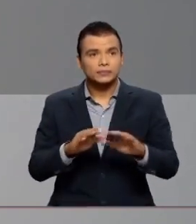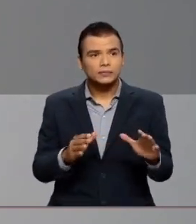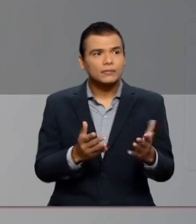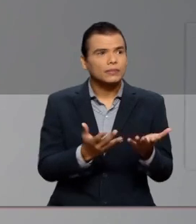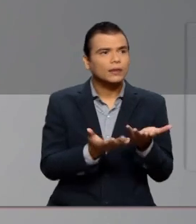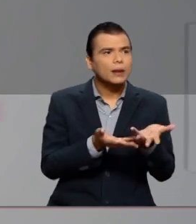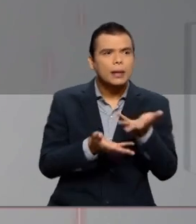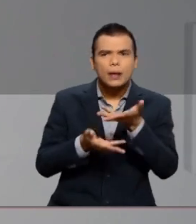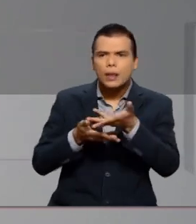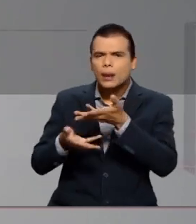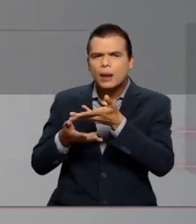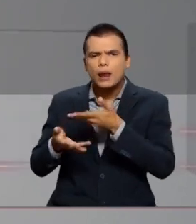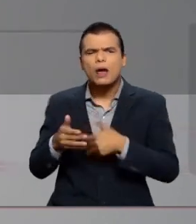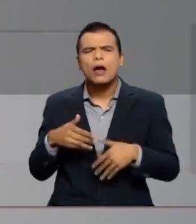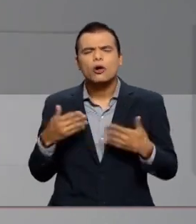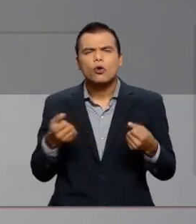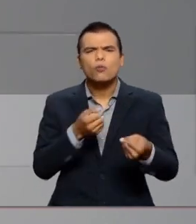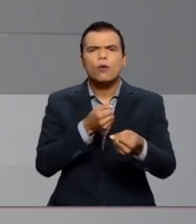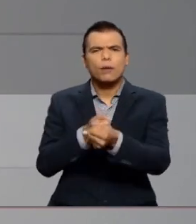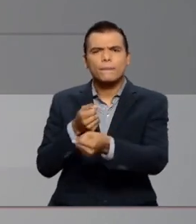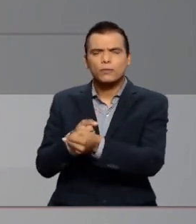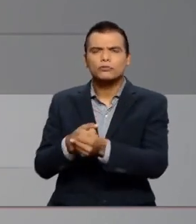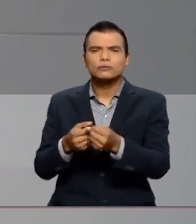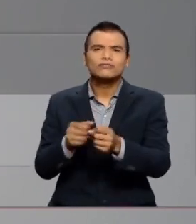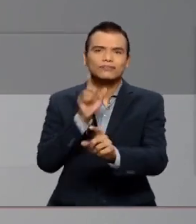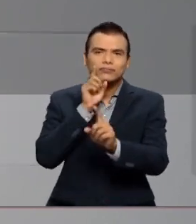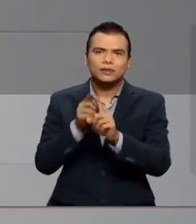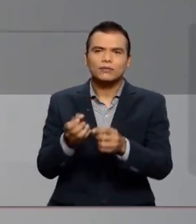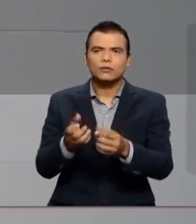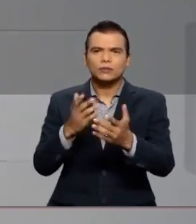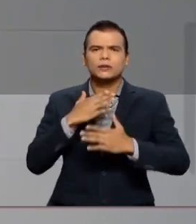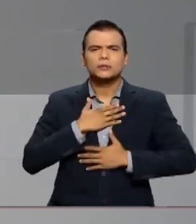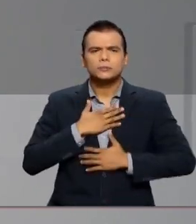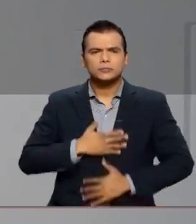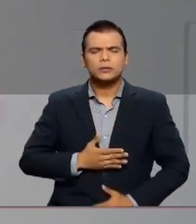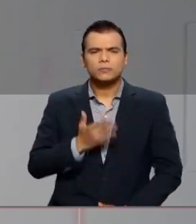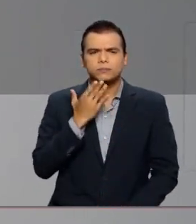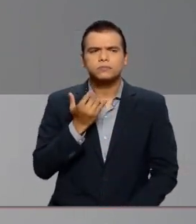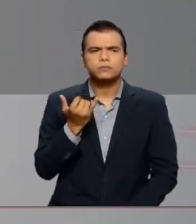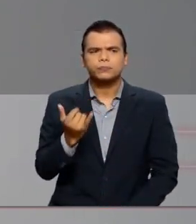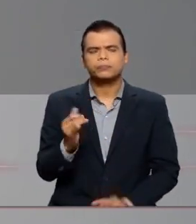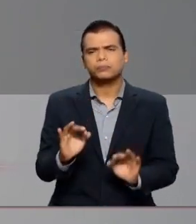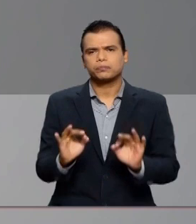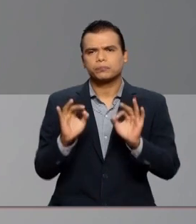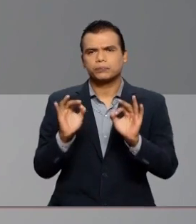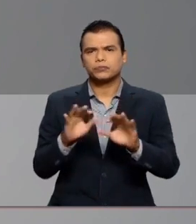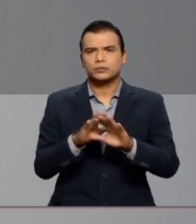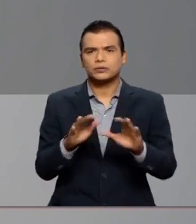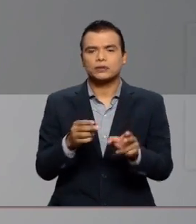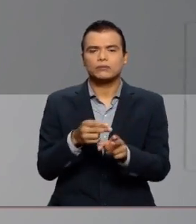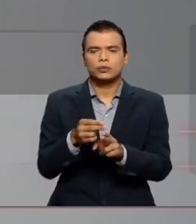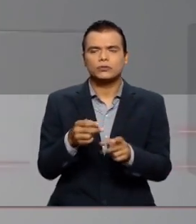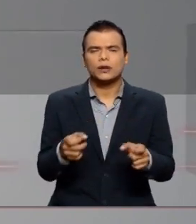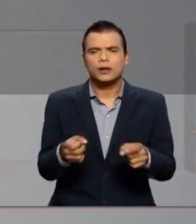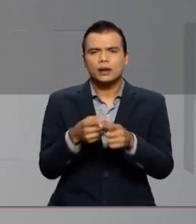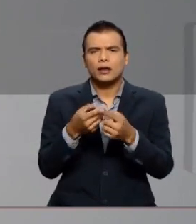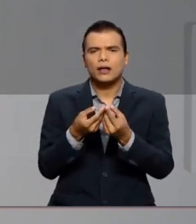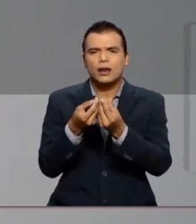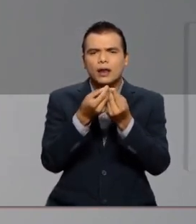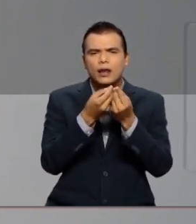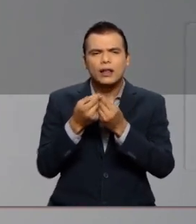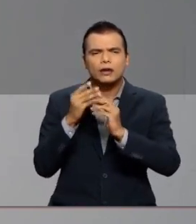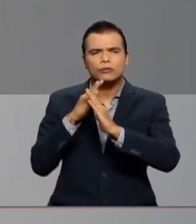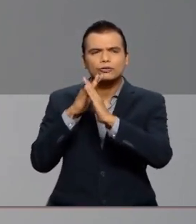que se requieran a efecto de garantizar la tranquilidad en esta zona del departamento. Esperamos hacer un consejo de seguridad donde tomemos las